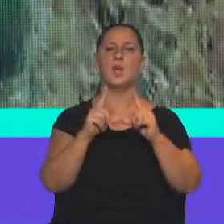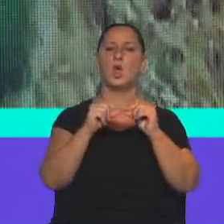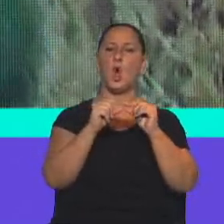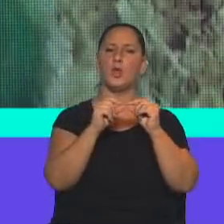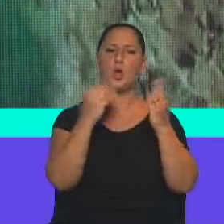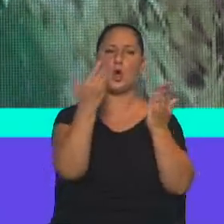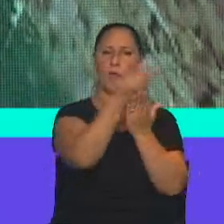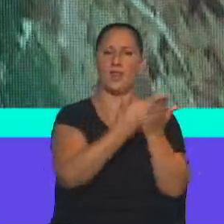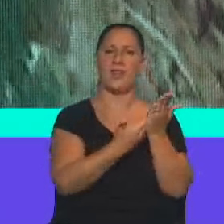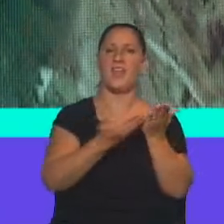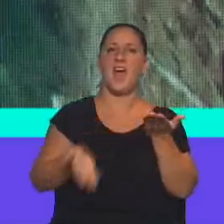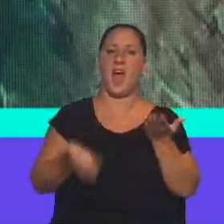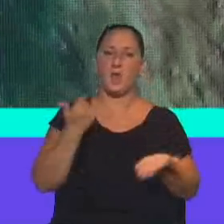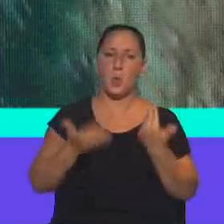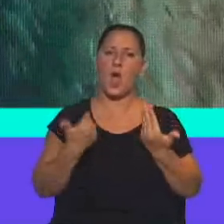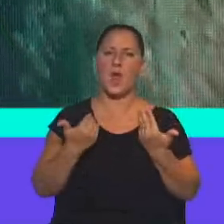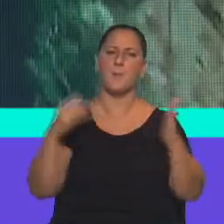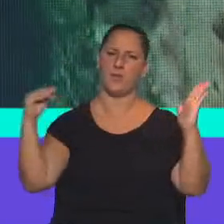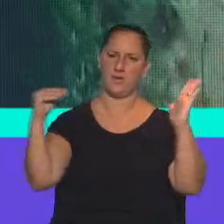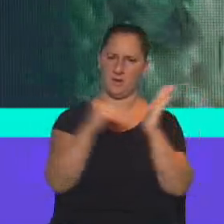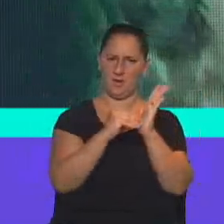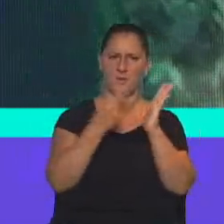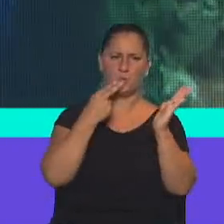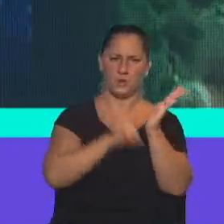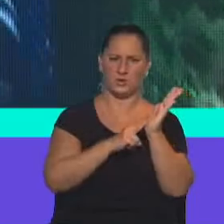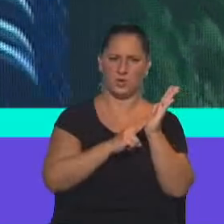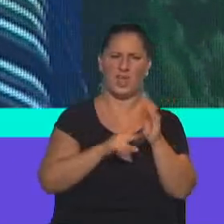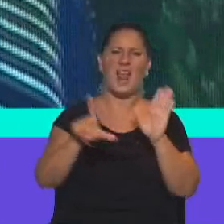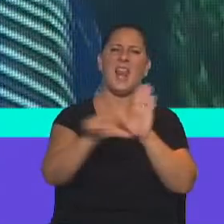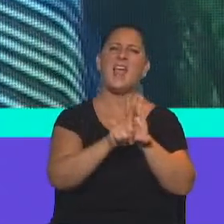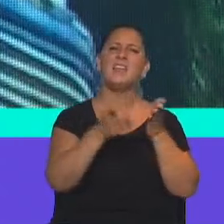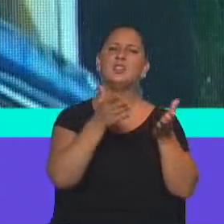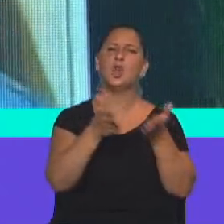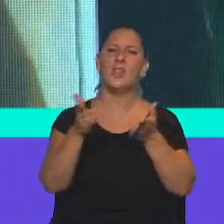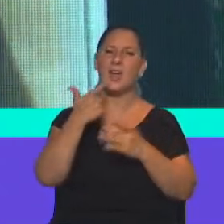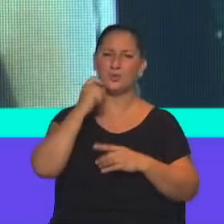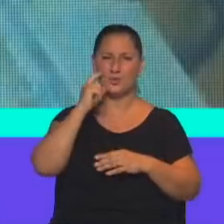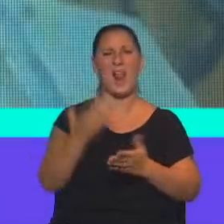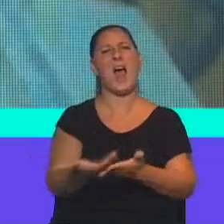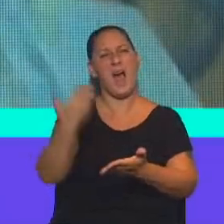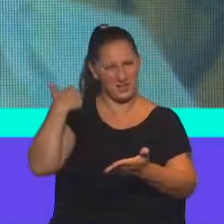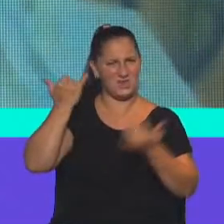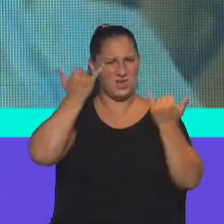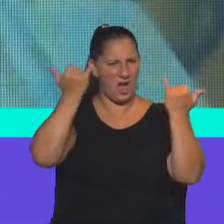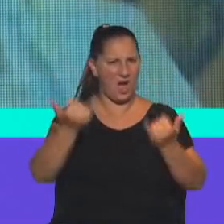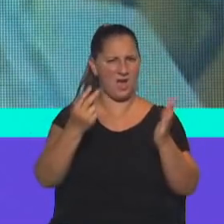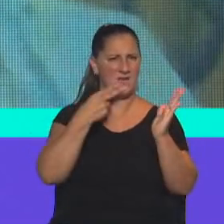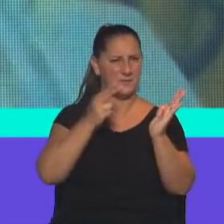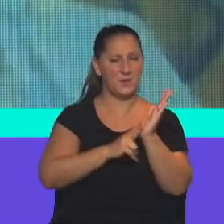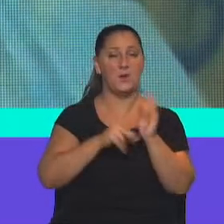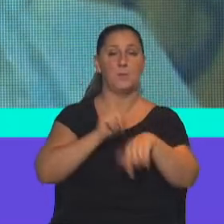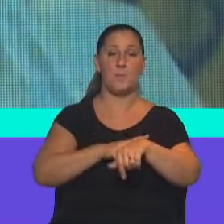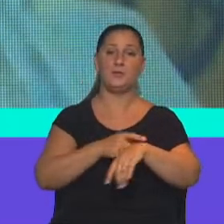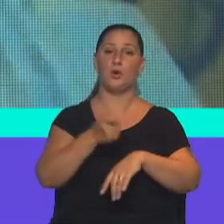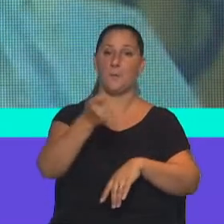aduanero las retenciones las podés fijar. De hecho, hay retenciones mucho antes de esta ley de solidaridad social que te mencionaba. Macri, cuando arregla